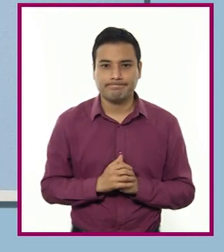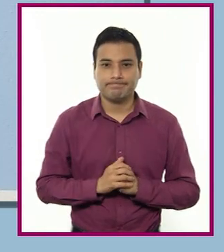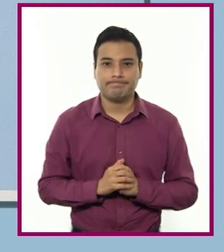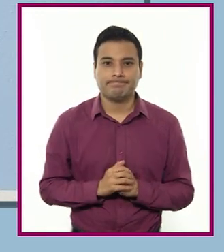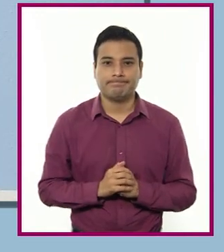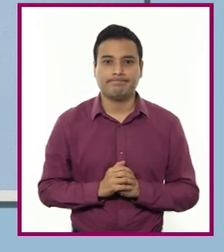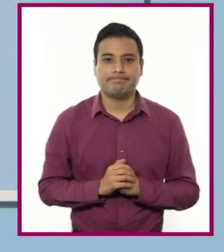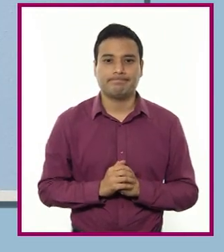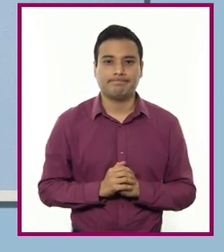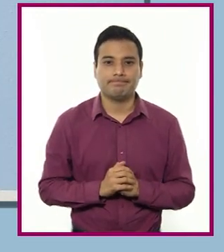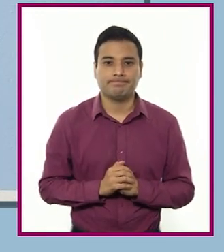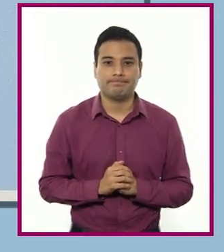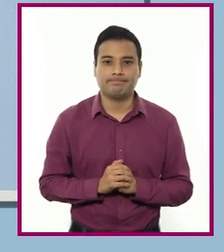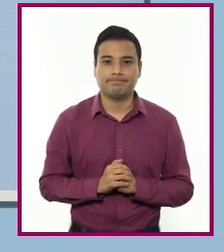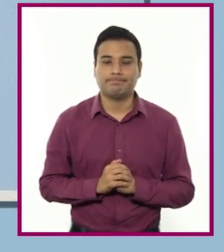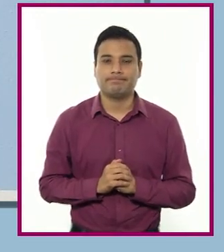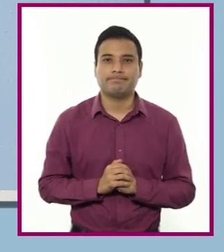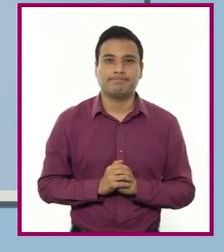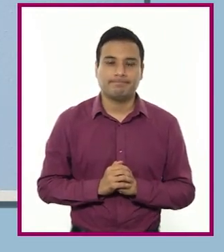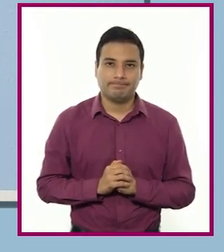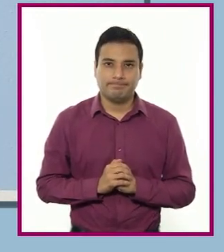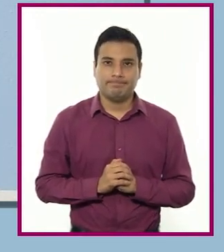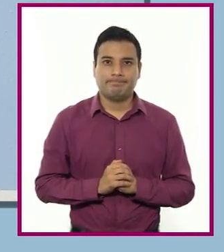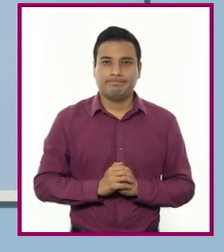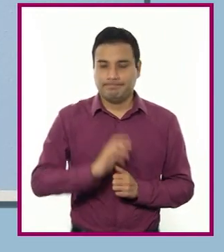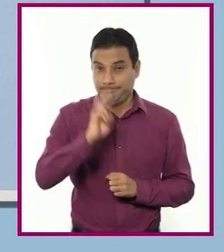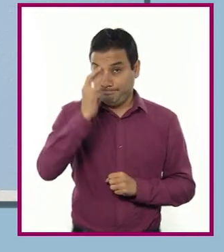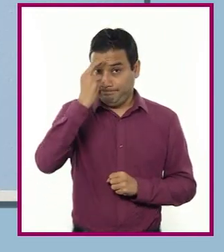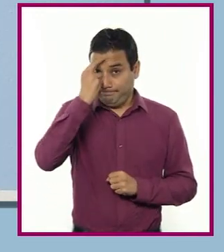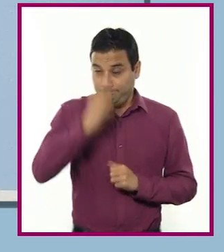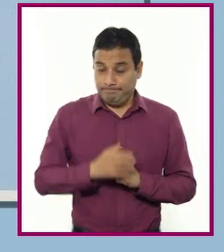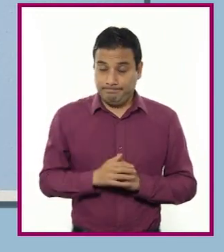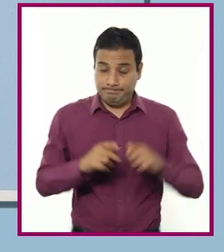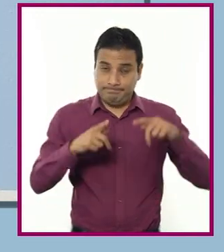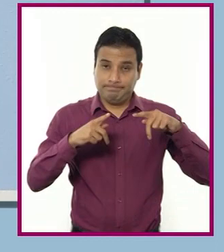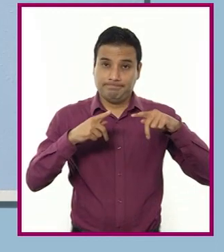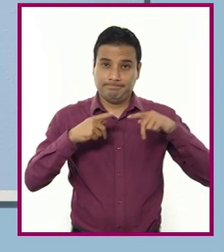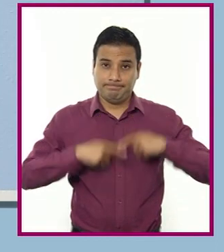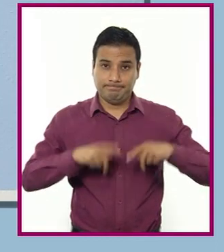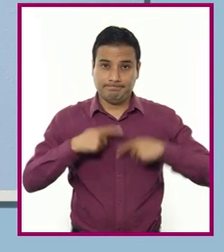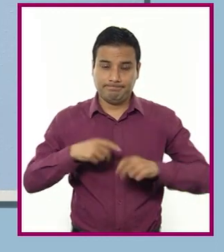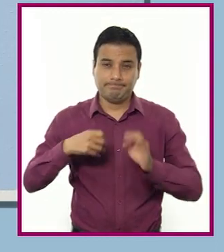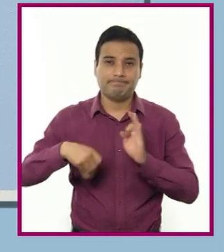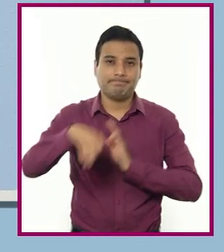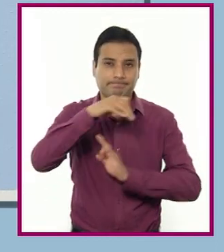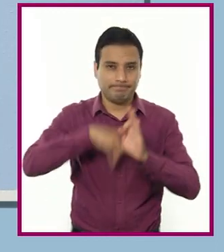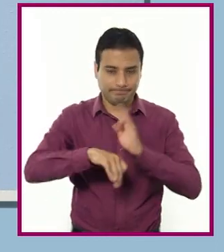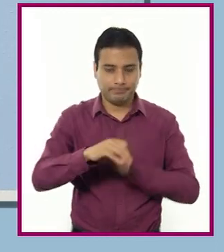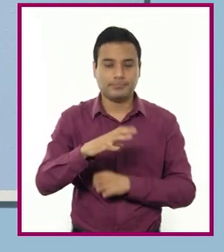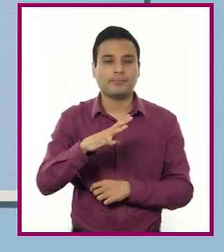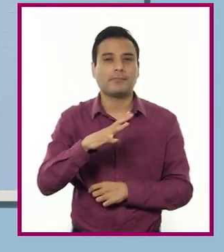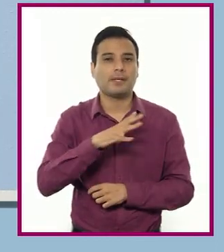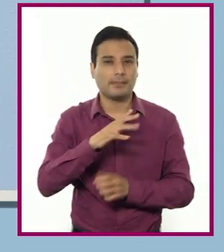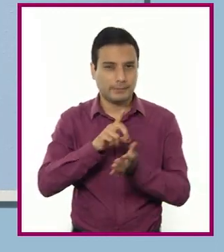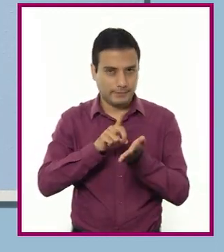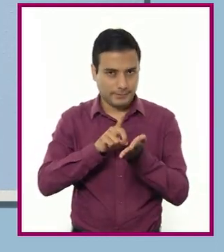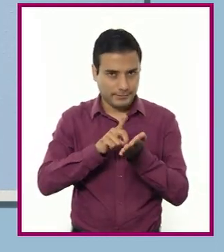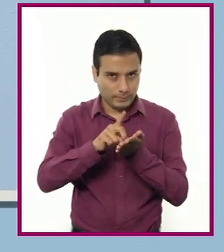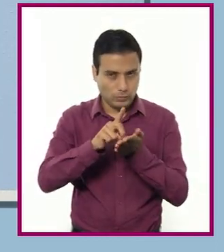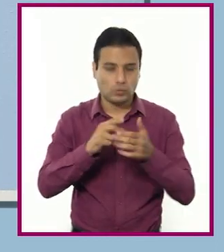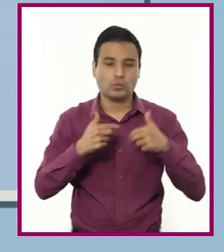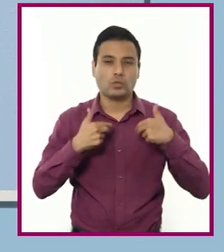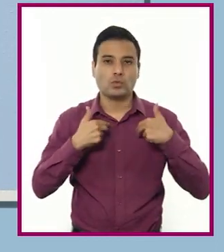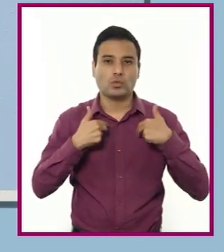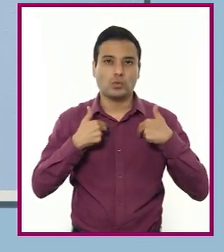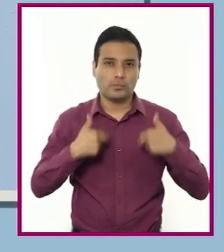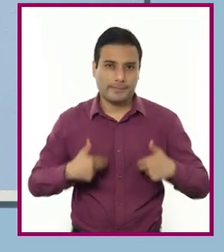Recordemos que los derechos humanos son inherentes a los seres humanos, es decir, que los tenemos por el simple hecho de existir, de